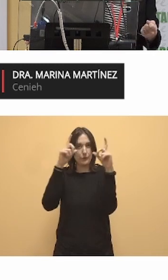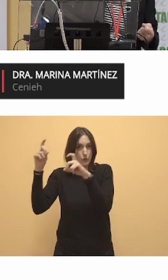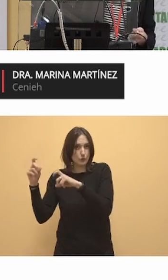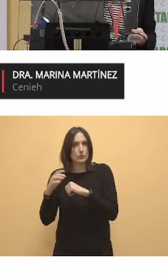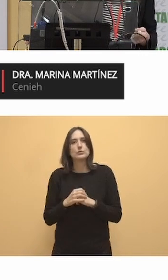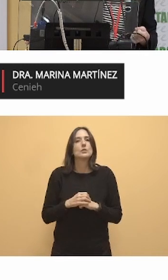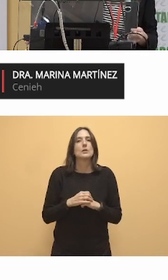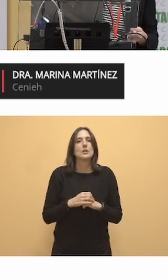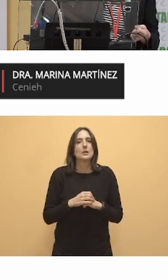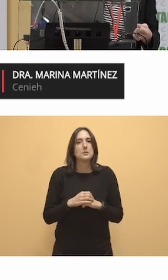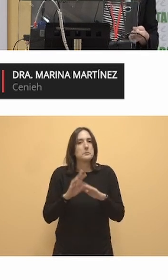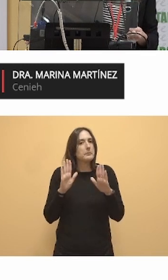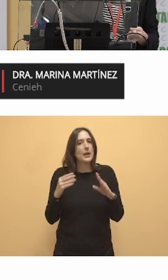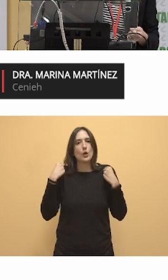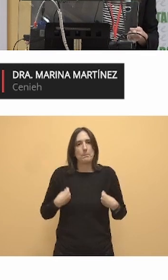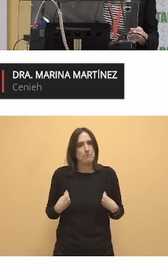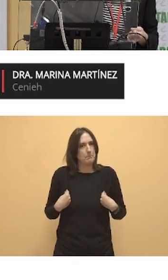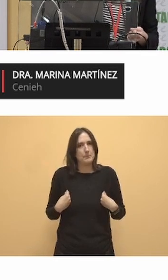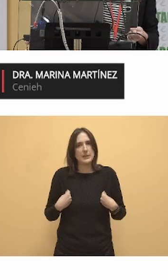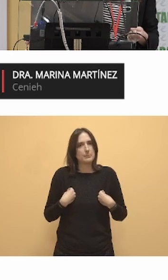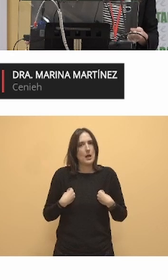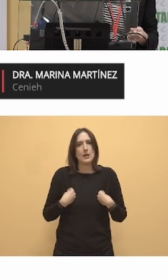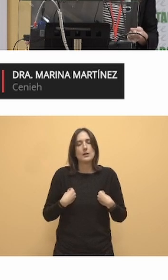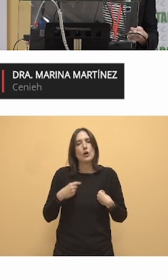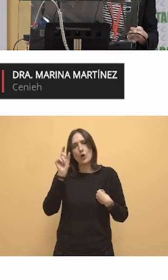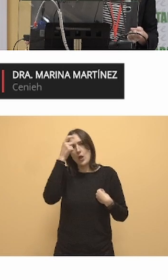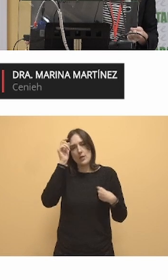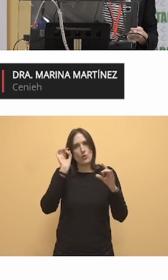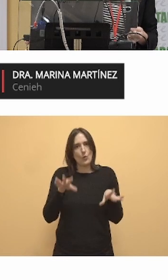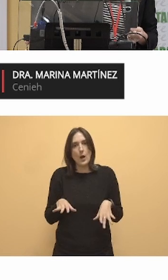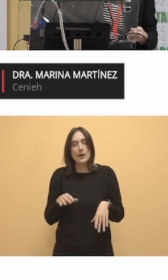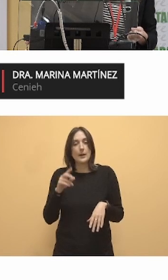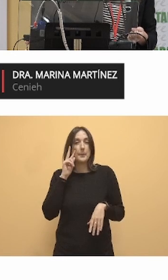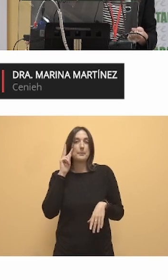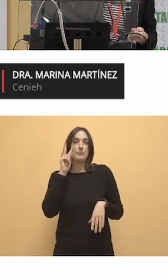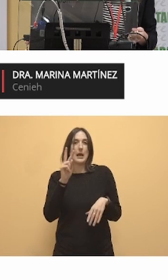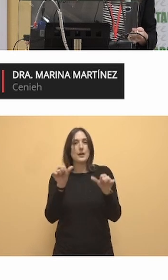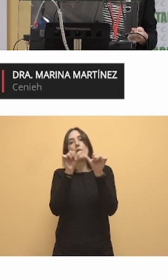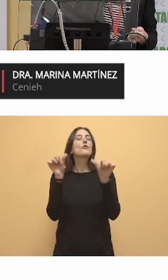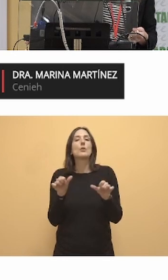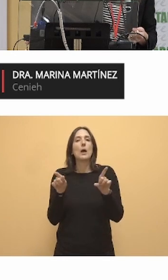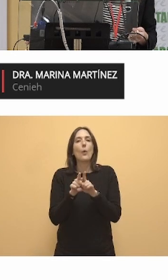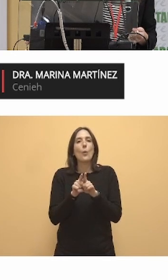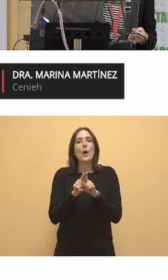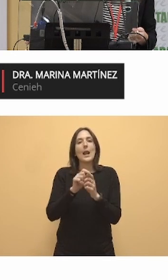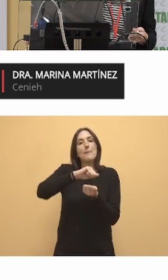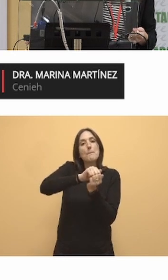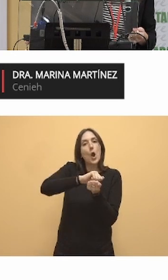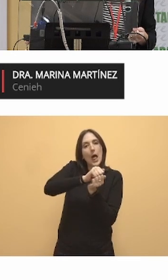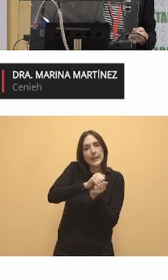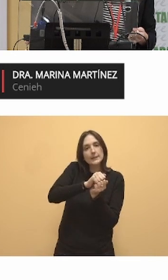pero con la misma idea. Fijaros cómo estos son los molares y estos son